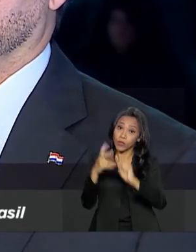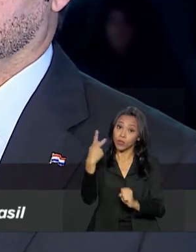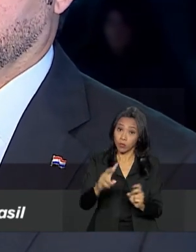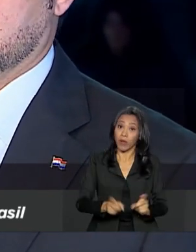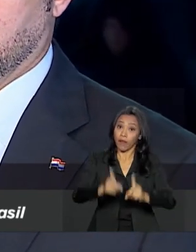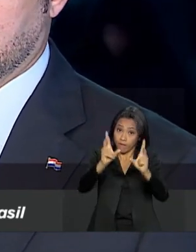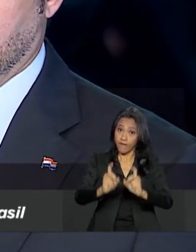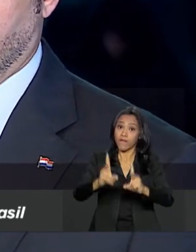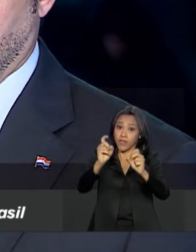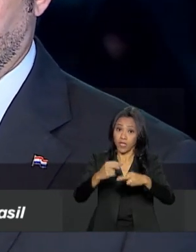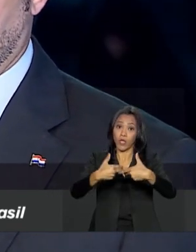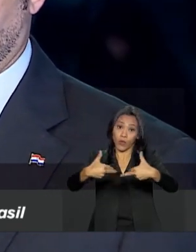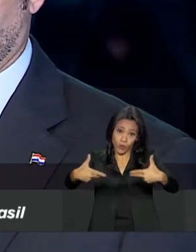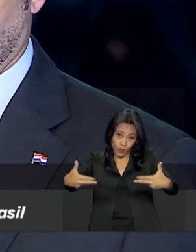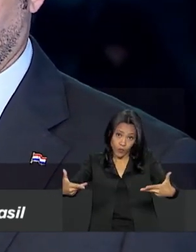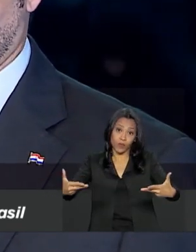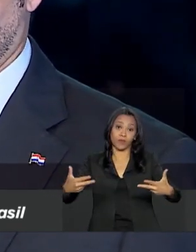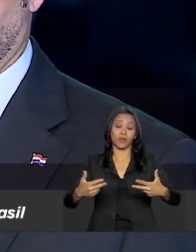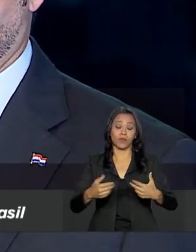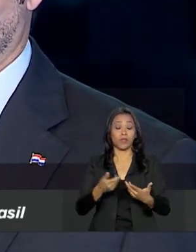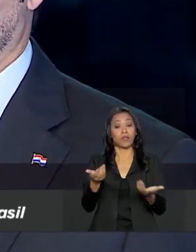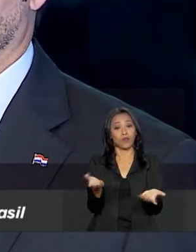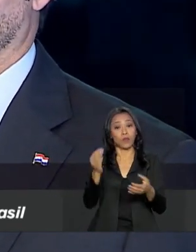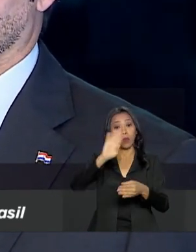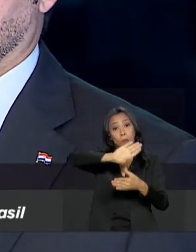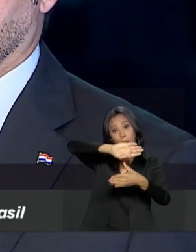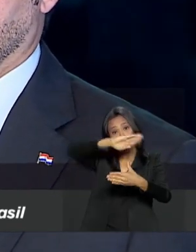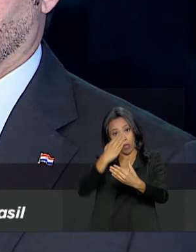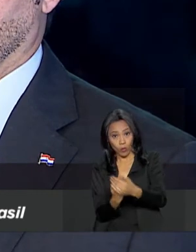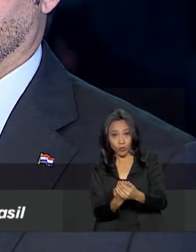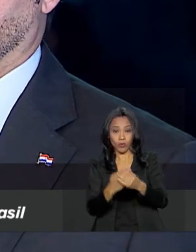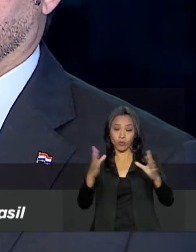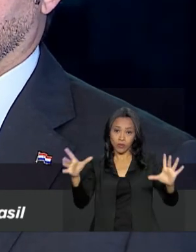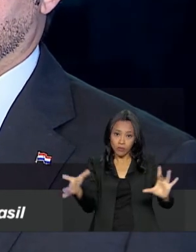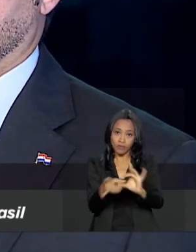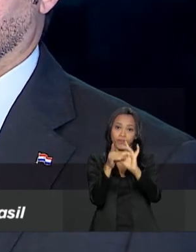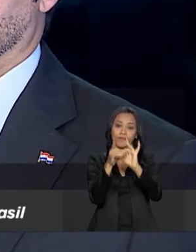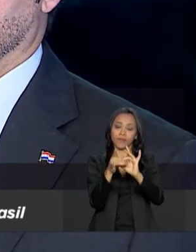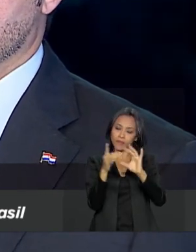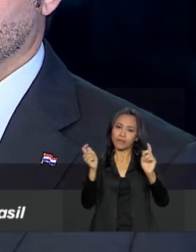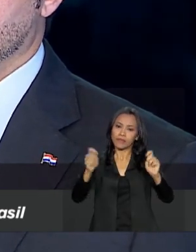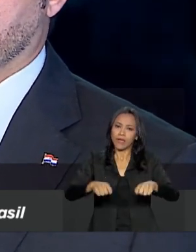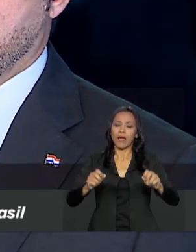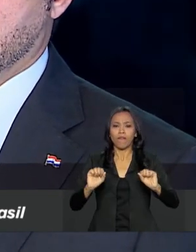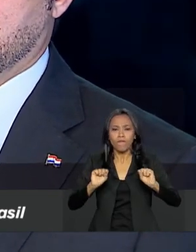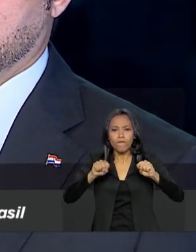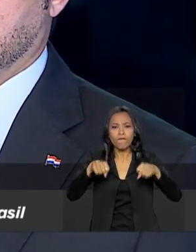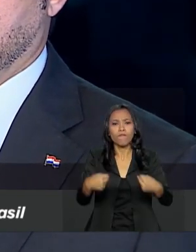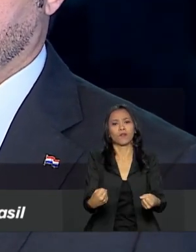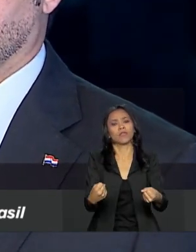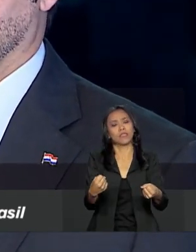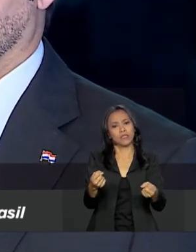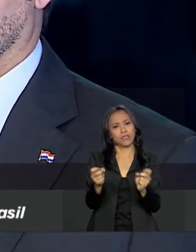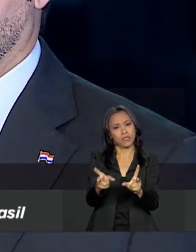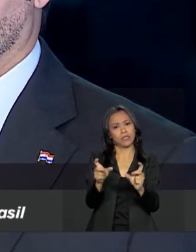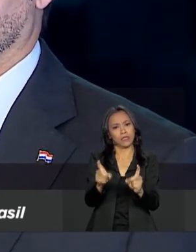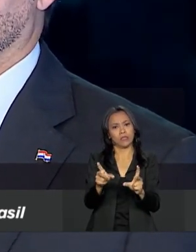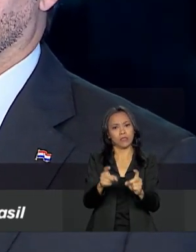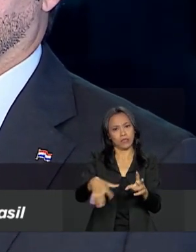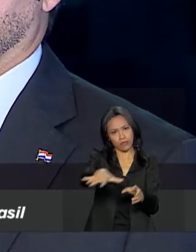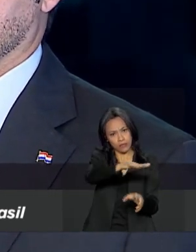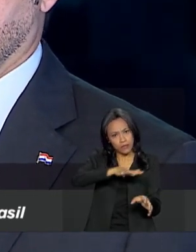exportación que hace Brasil fuera del Mercosur. Entonces creemos que podemos fortalecer mucho más en este tiempo